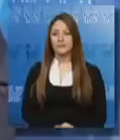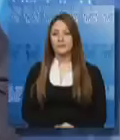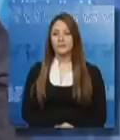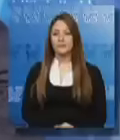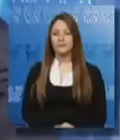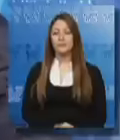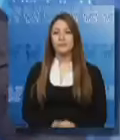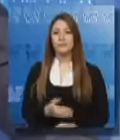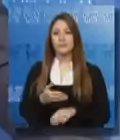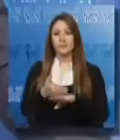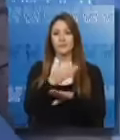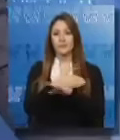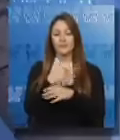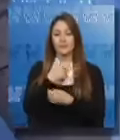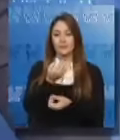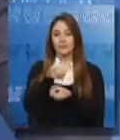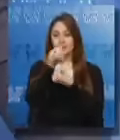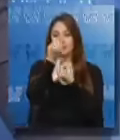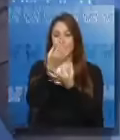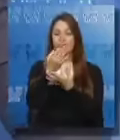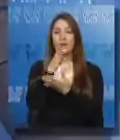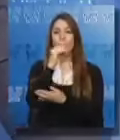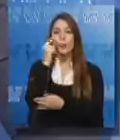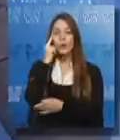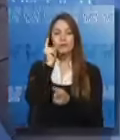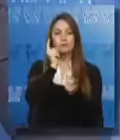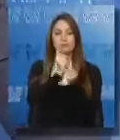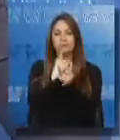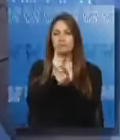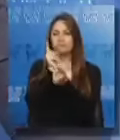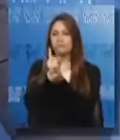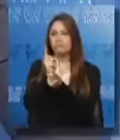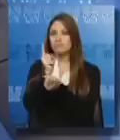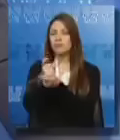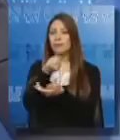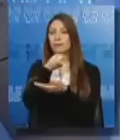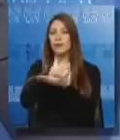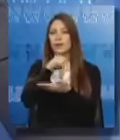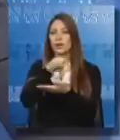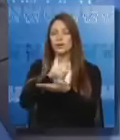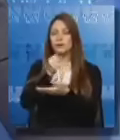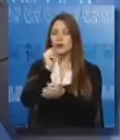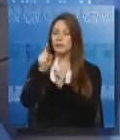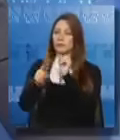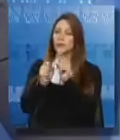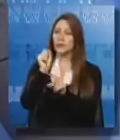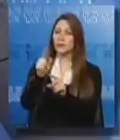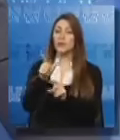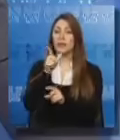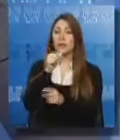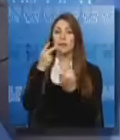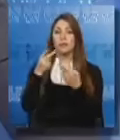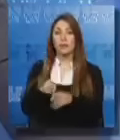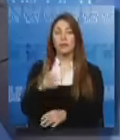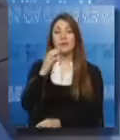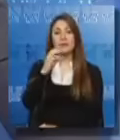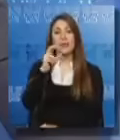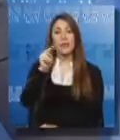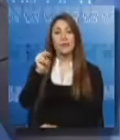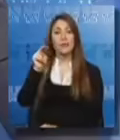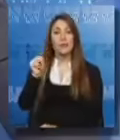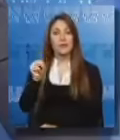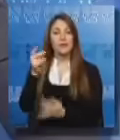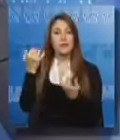Como lo habíamos mencionado, el primer mandatario atendió entrevistas a varios medios de comunicación en Nueva York, uno de ellos la cadena internacional CNN. Aquí